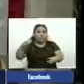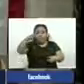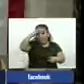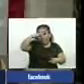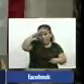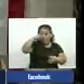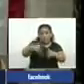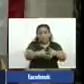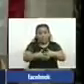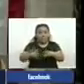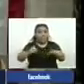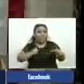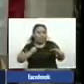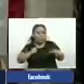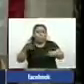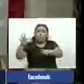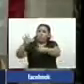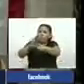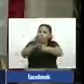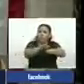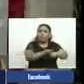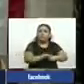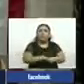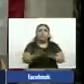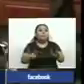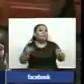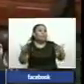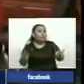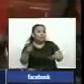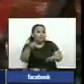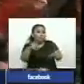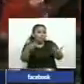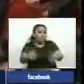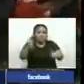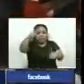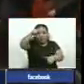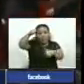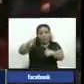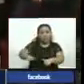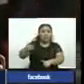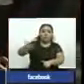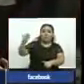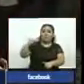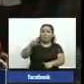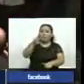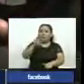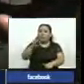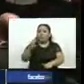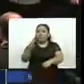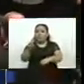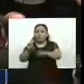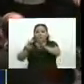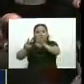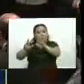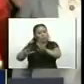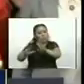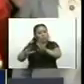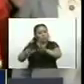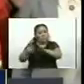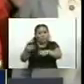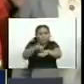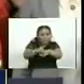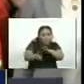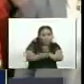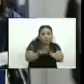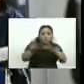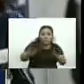Canadá, con una aplastante mayoría bipartidaria. A pesar de que el acuerdo fue firmado en 2018, los demócratas esperaron más